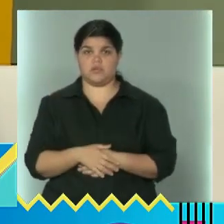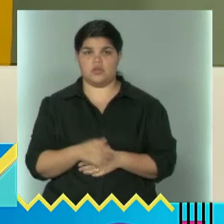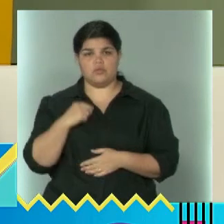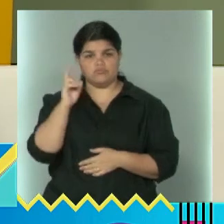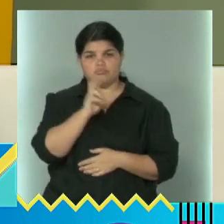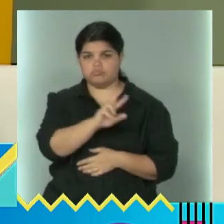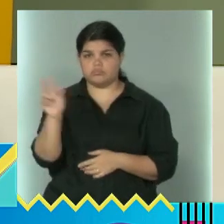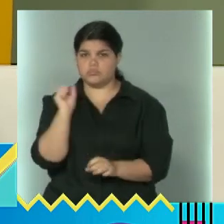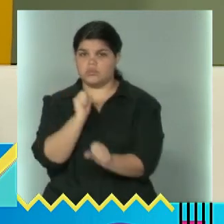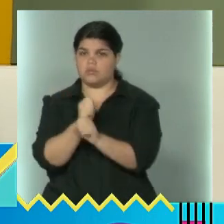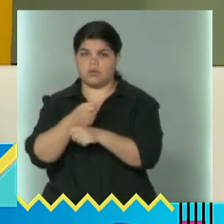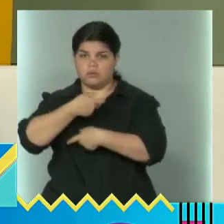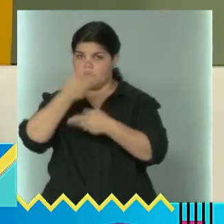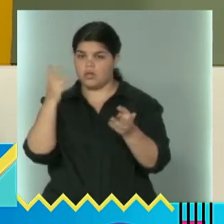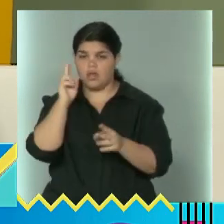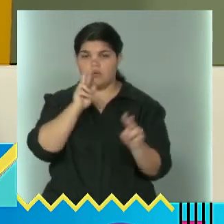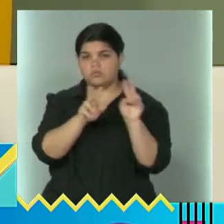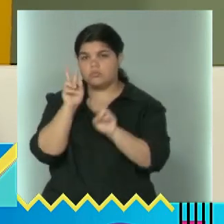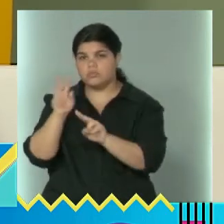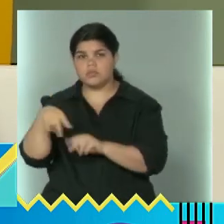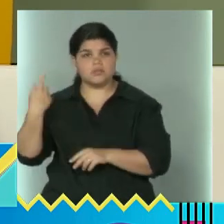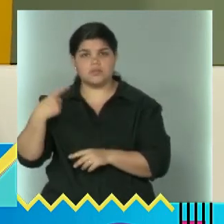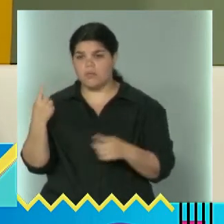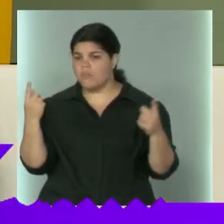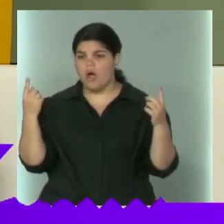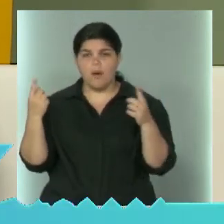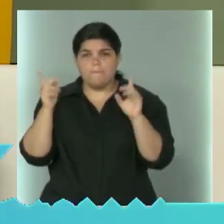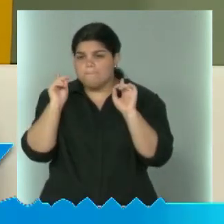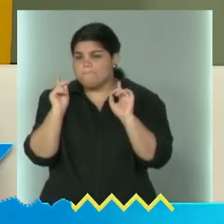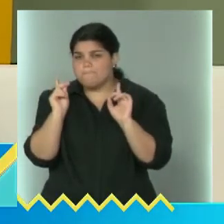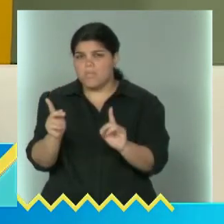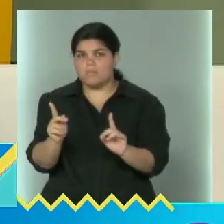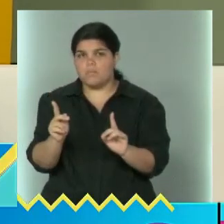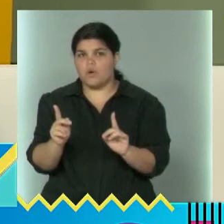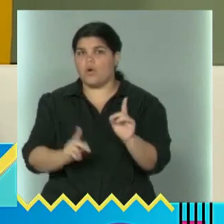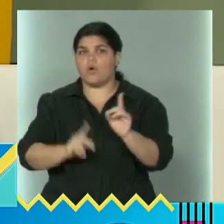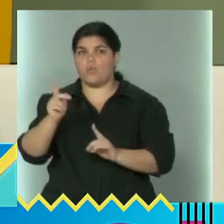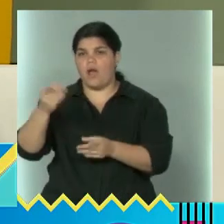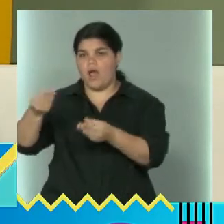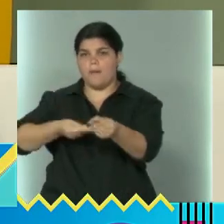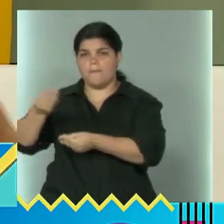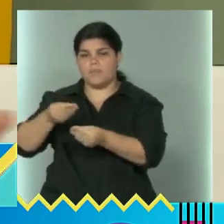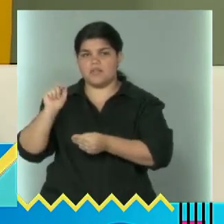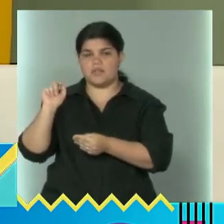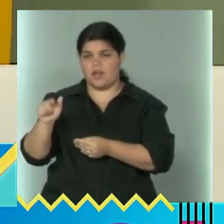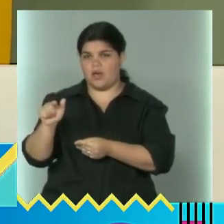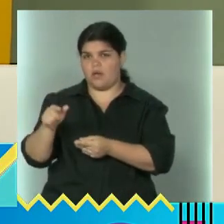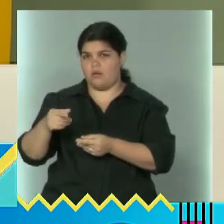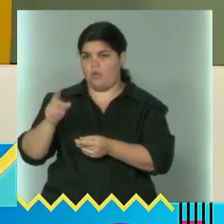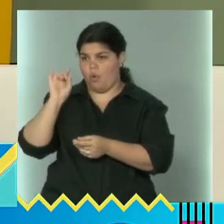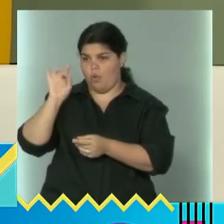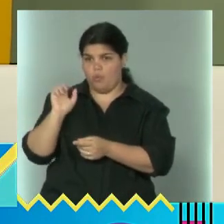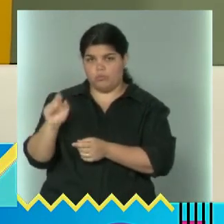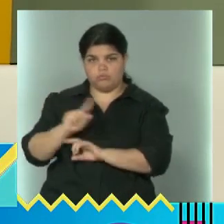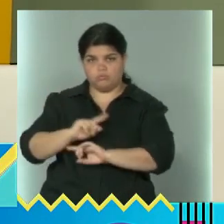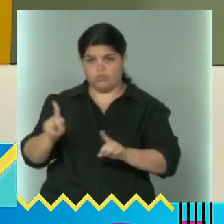trabajo, que cuando exploramos lo suficiente veo que llego siempre al mismo lugar. Y el lugar al que llegamos, que no solo ocurre en la empresa, en lo personal, sino que nos ocurre